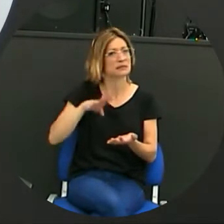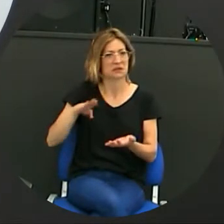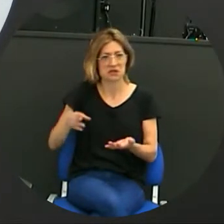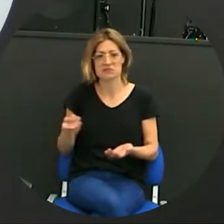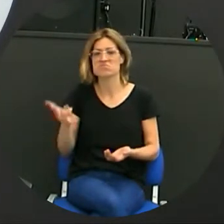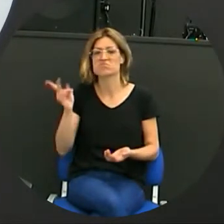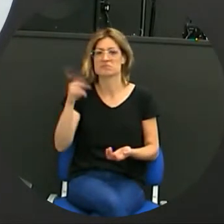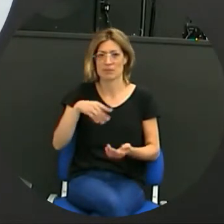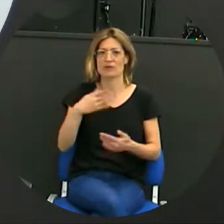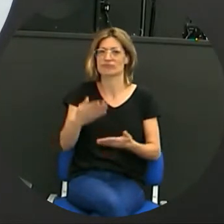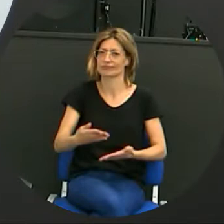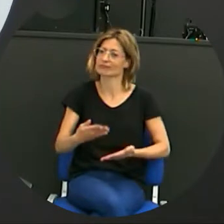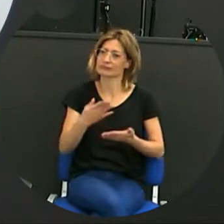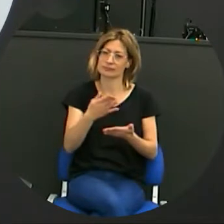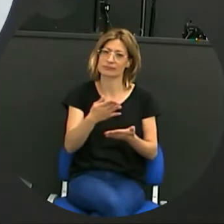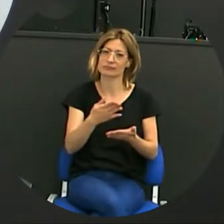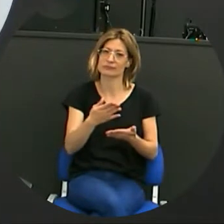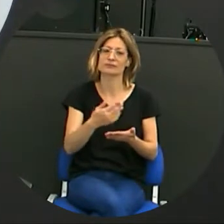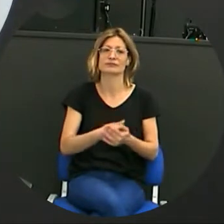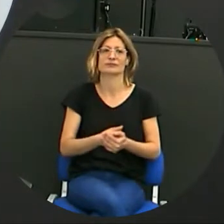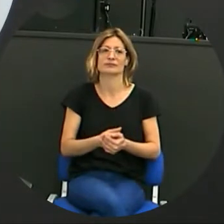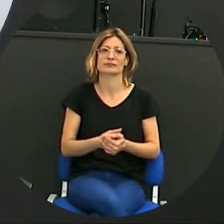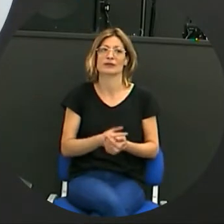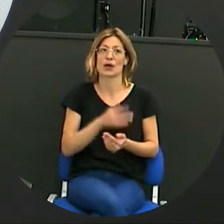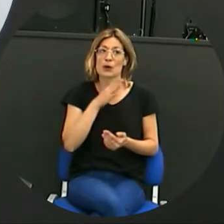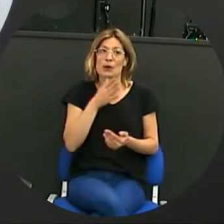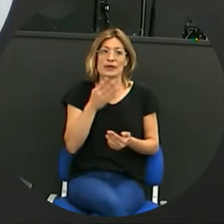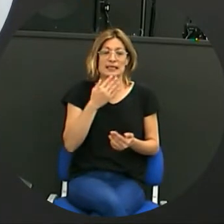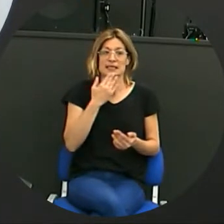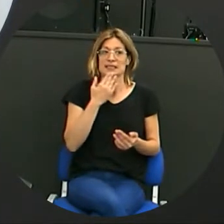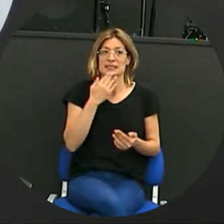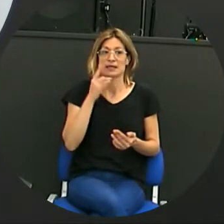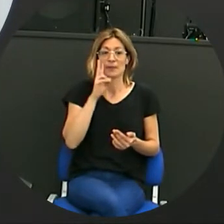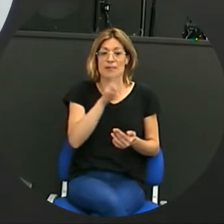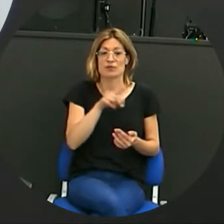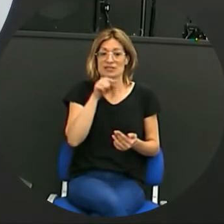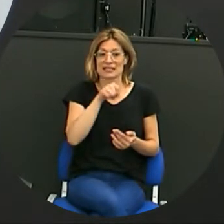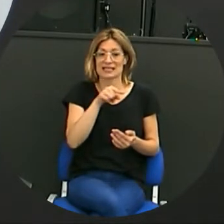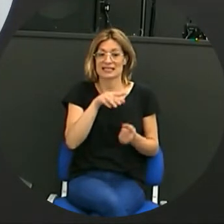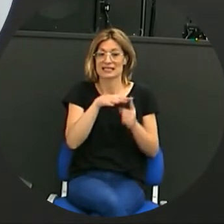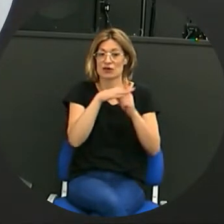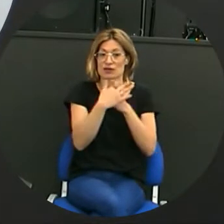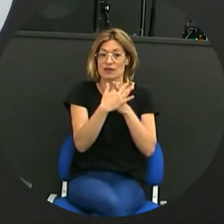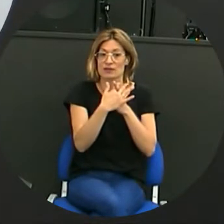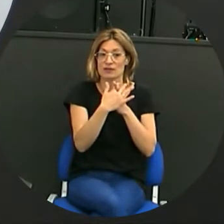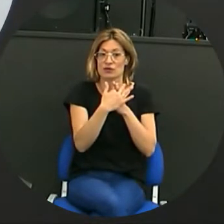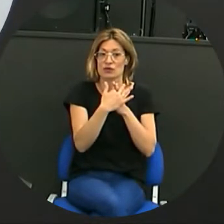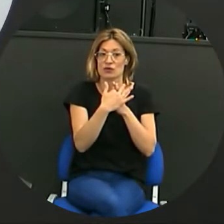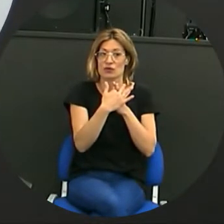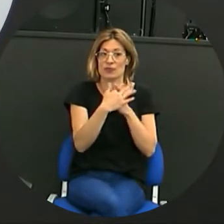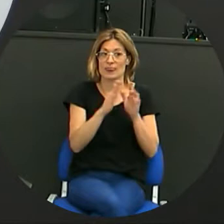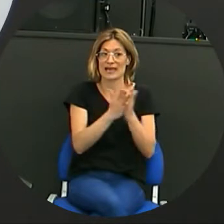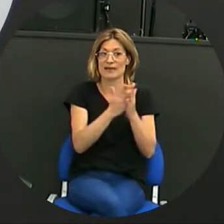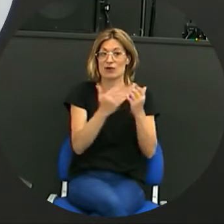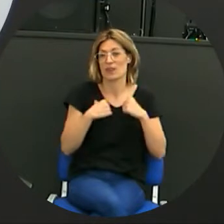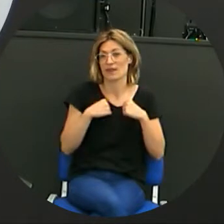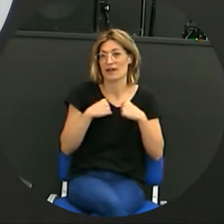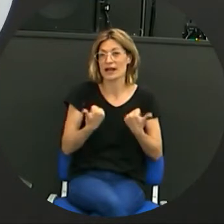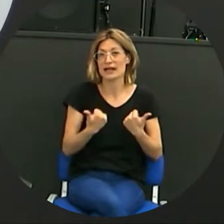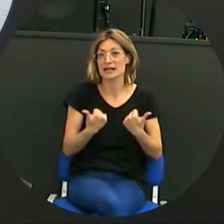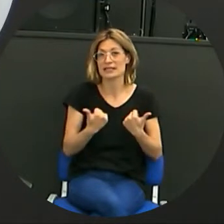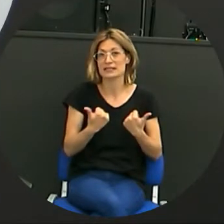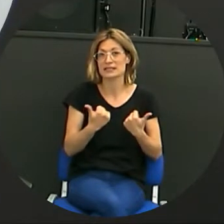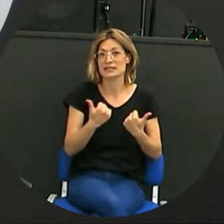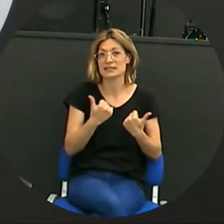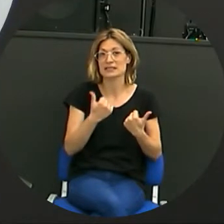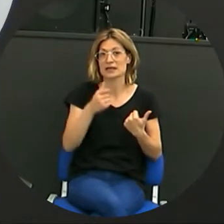siguientes generaciones. Por eso, viendo la realidad de ese acontecimiento de Génesis 3, cuando